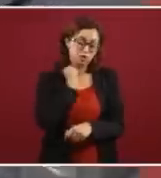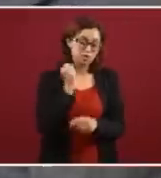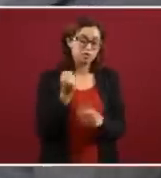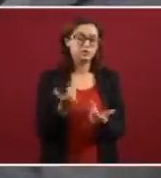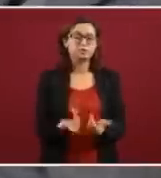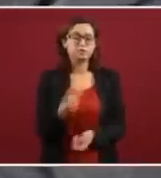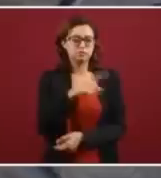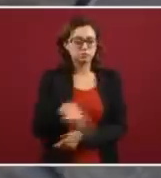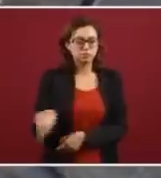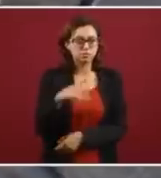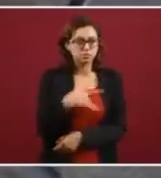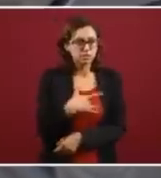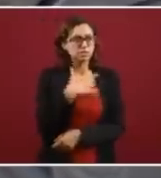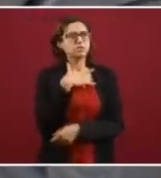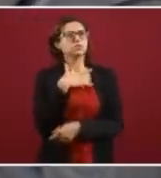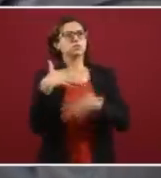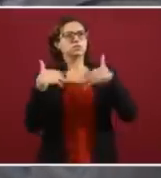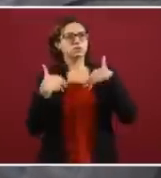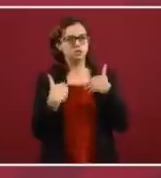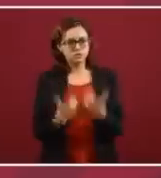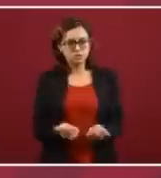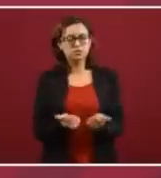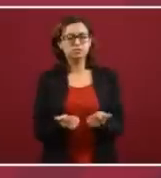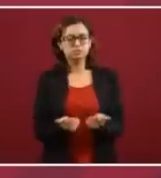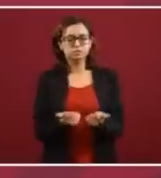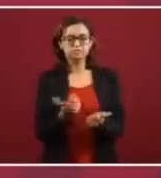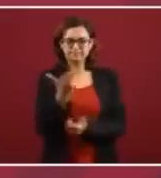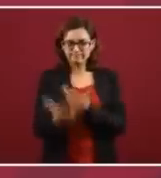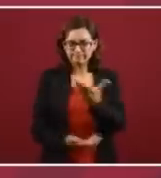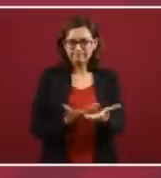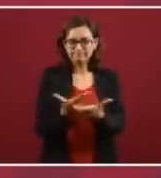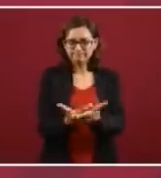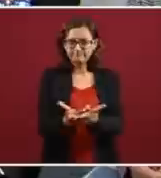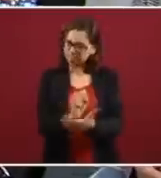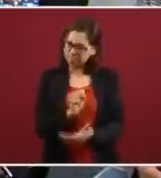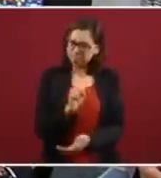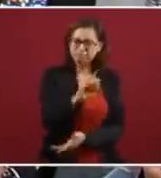fueron sensibles a este planteamiento,